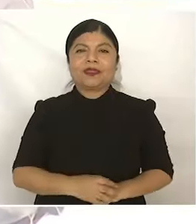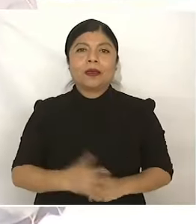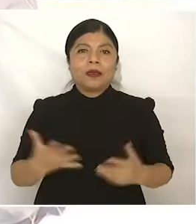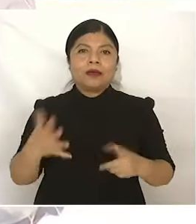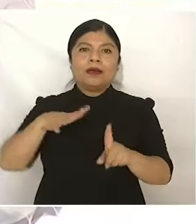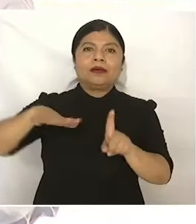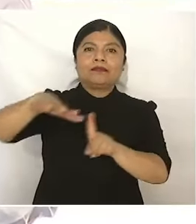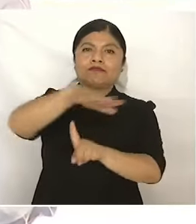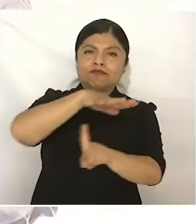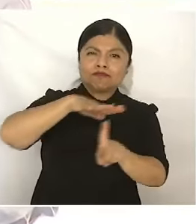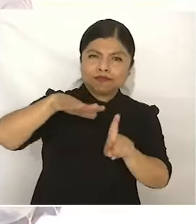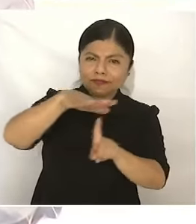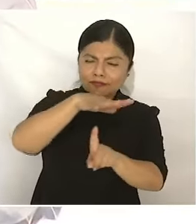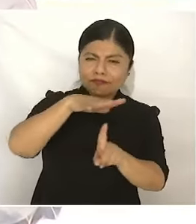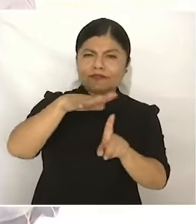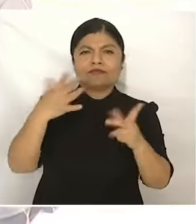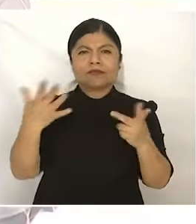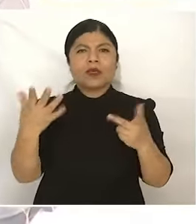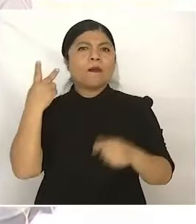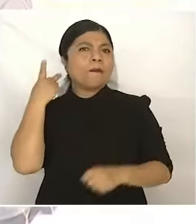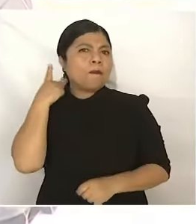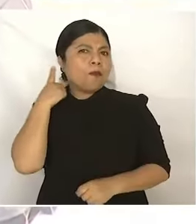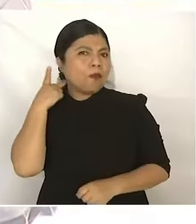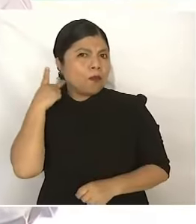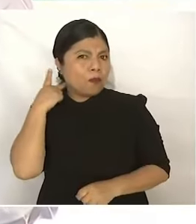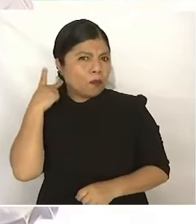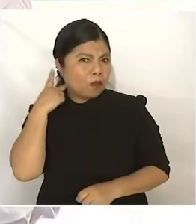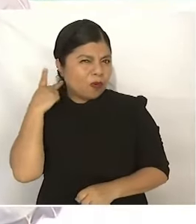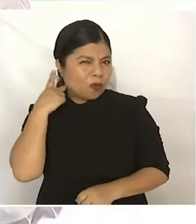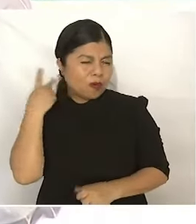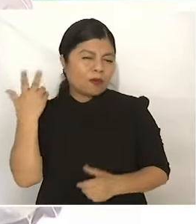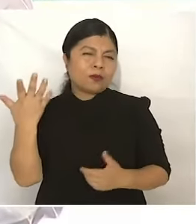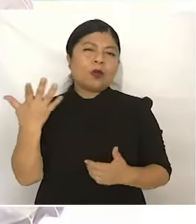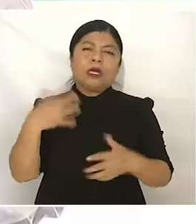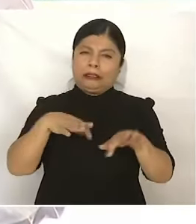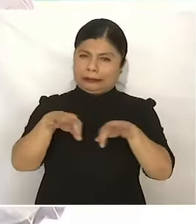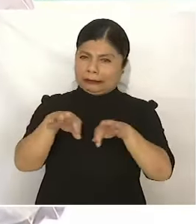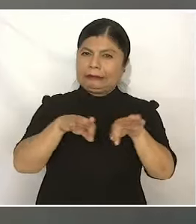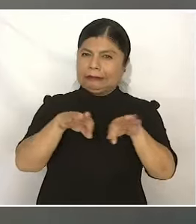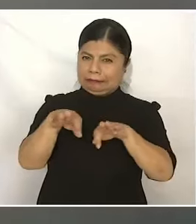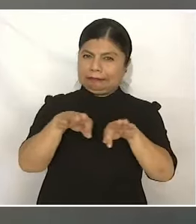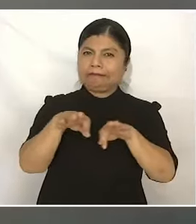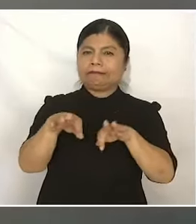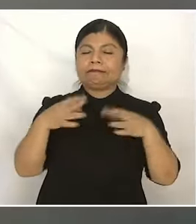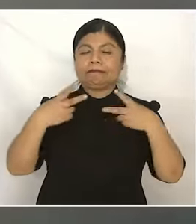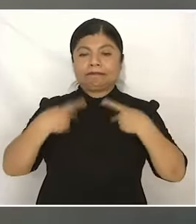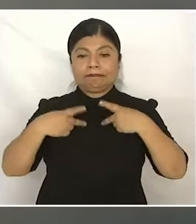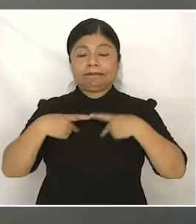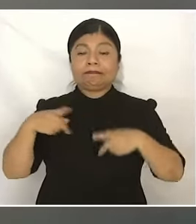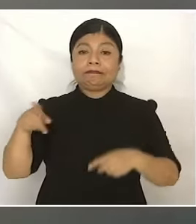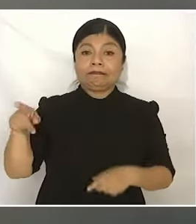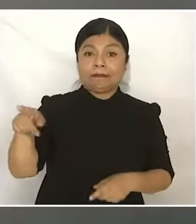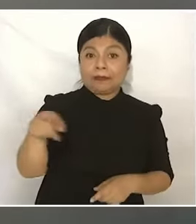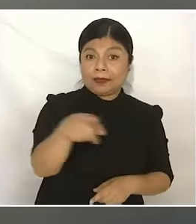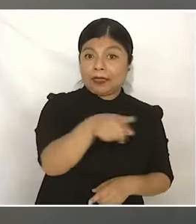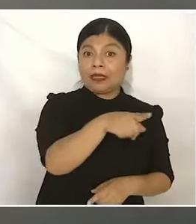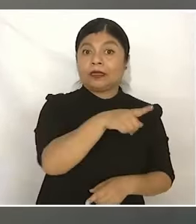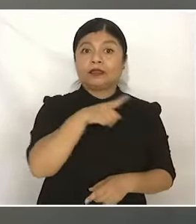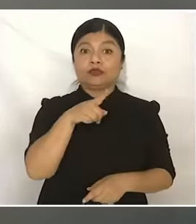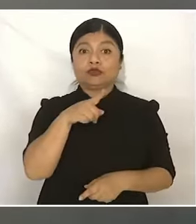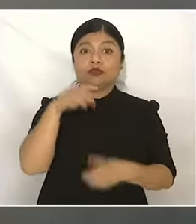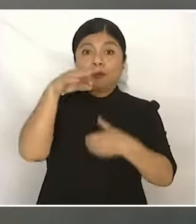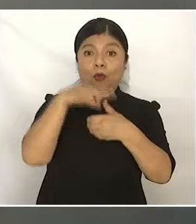terreno político, quedó como asignatura pendiente la democracia, porque se fue don Porfirio y